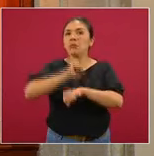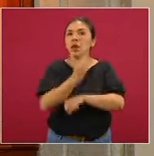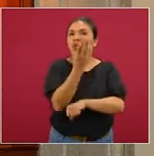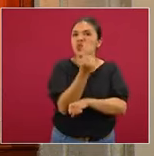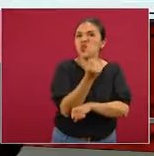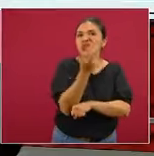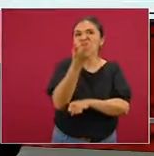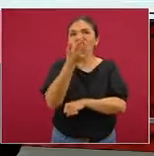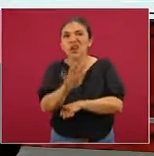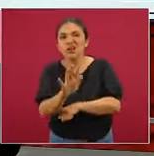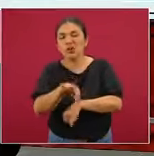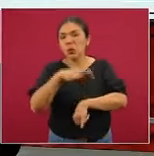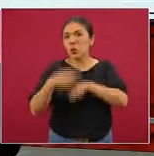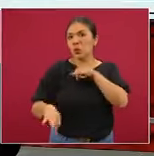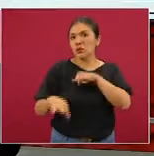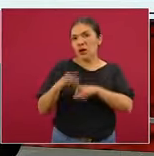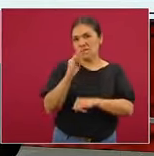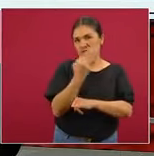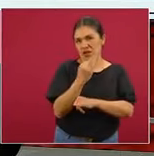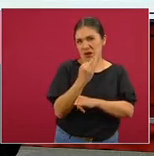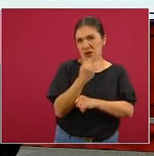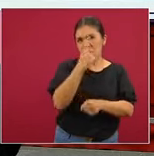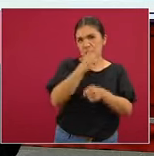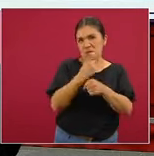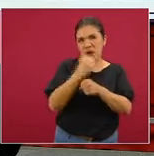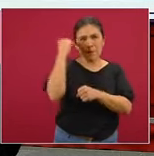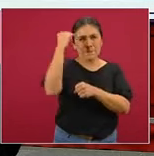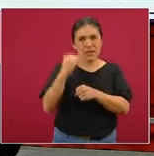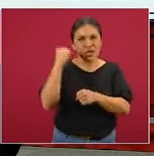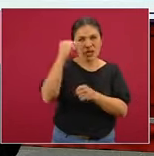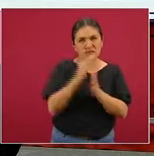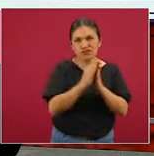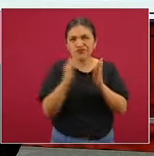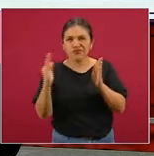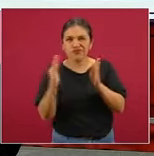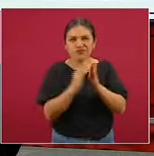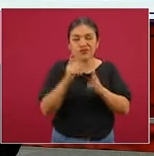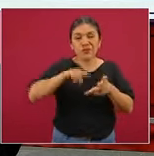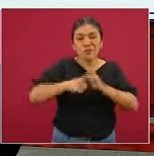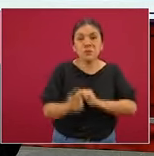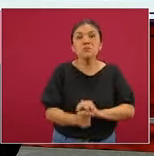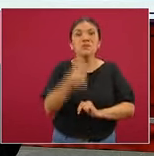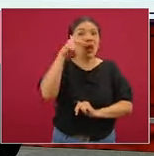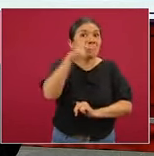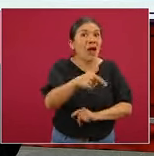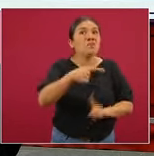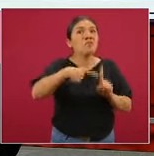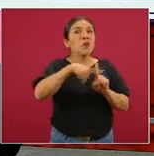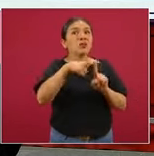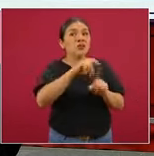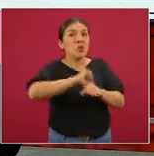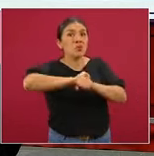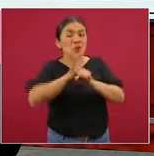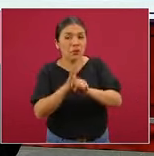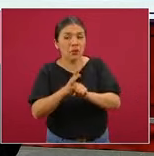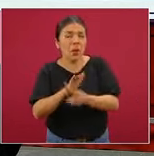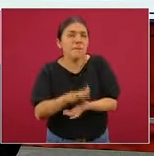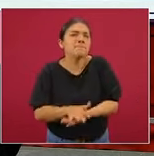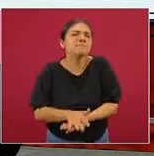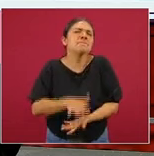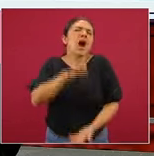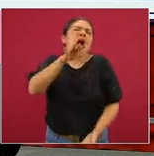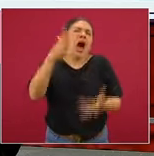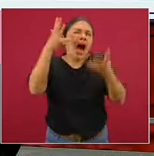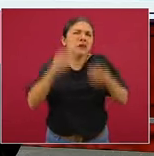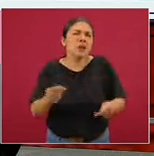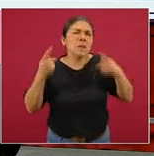9-10, la última semana de febrero, la primera de marzo, que es precisamente cuando se presentó el primer caso positivo. Por lo tanto, la gran mayoría de